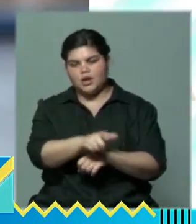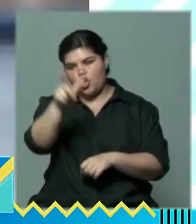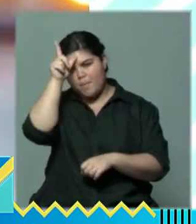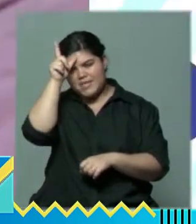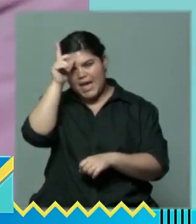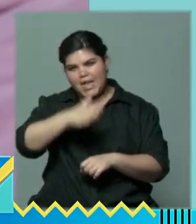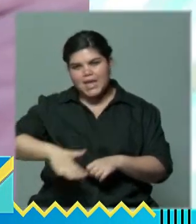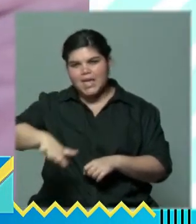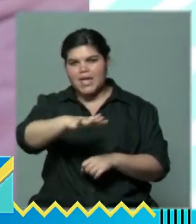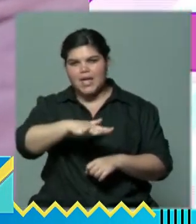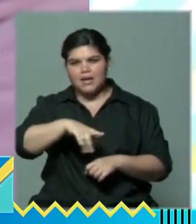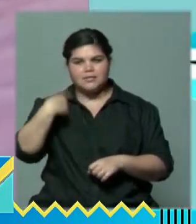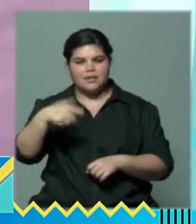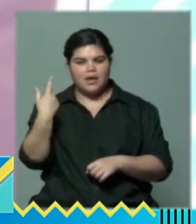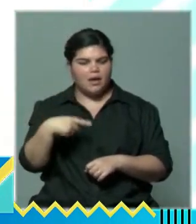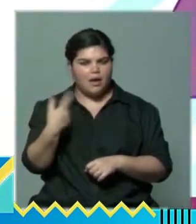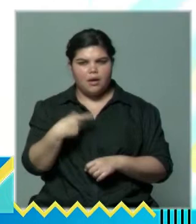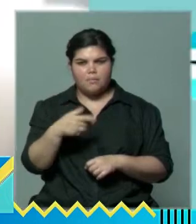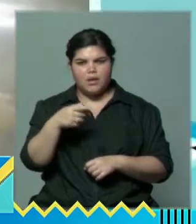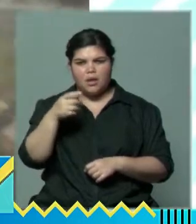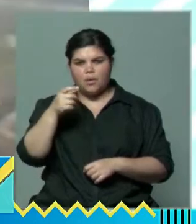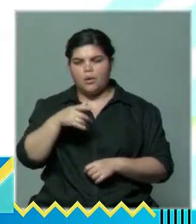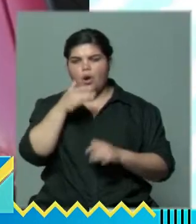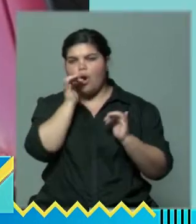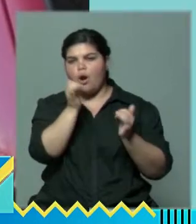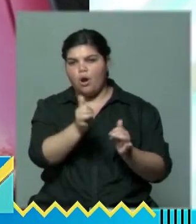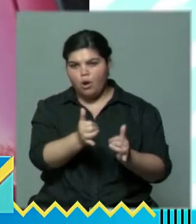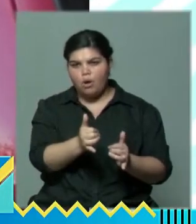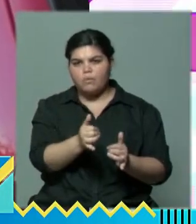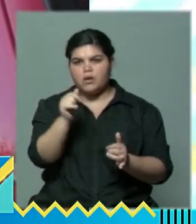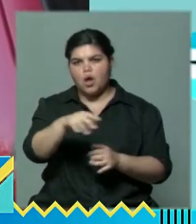por miles y miles de chicos jóvenes, de